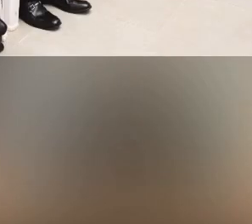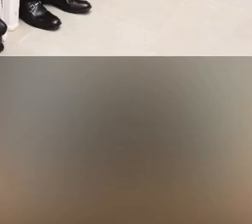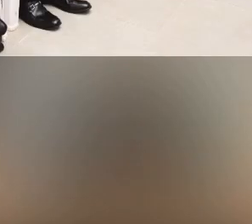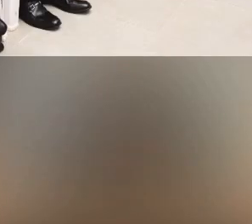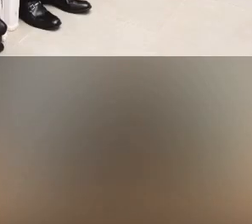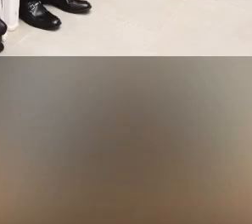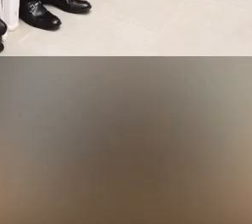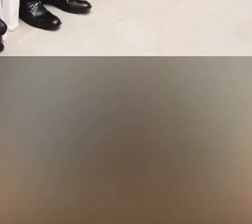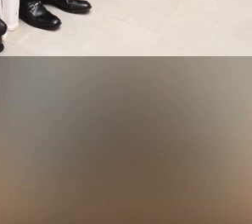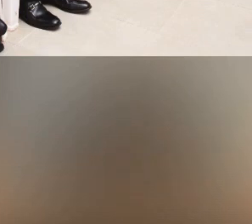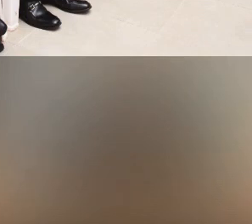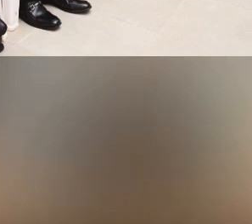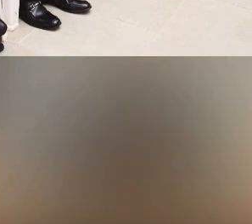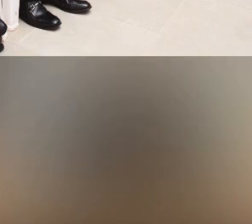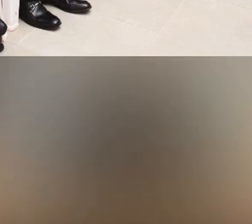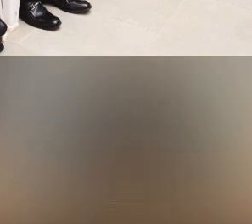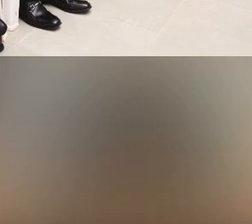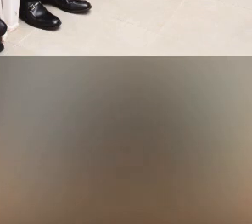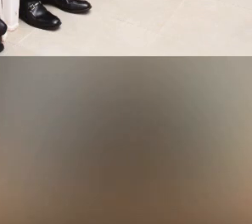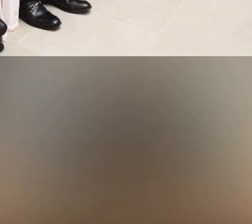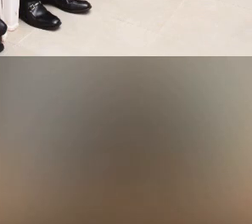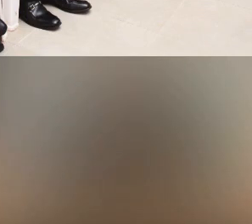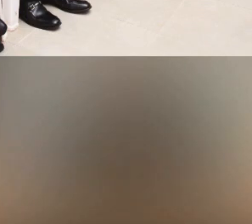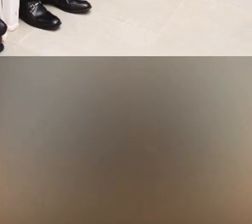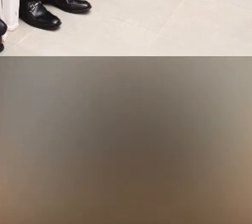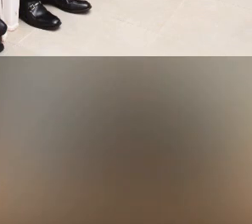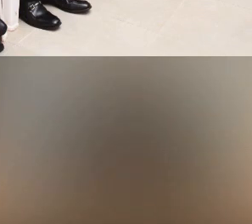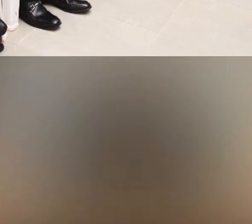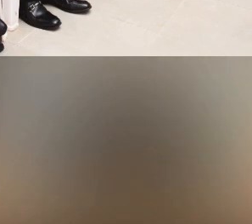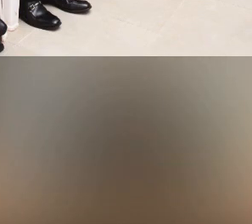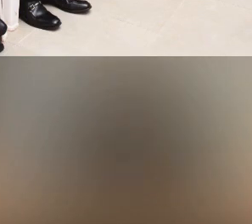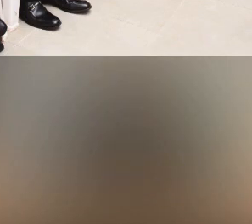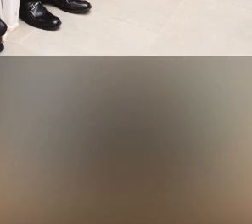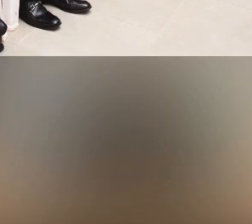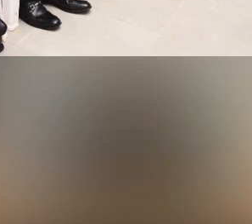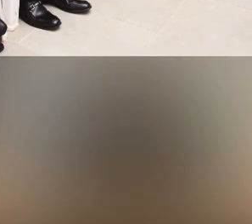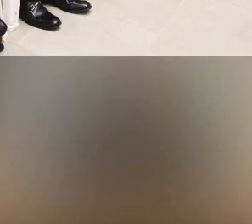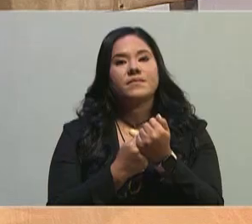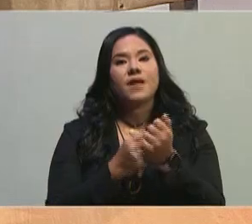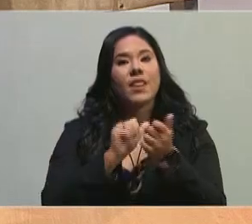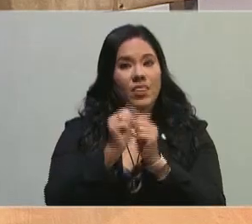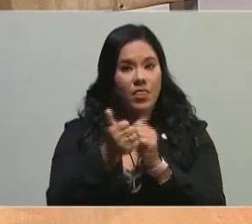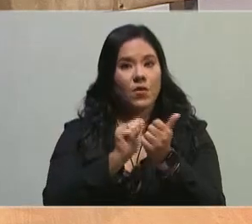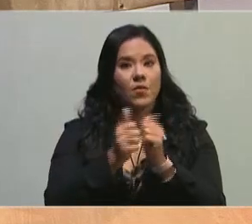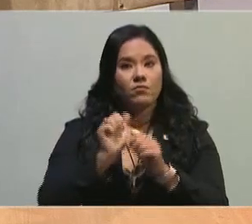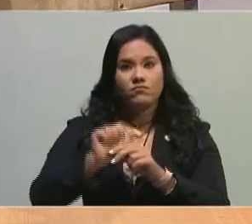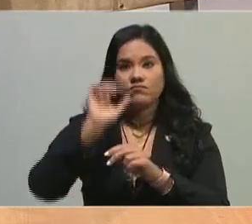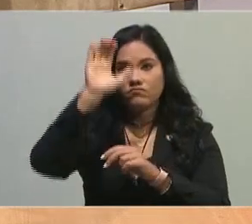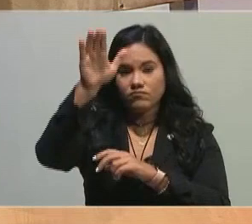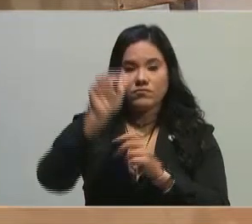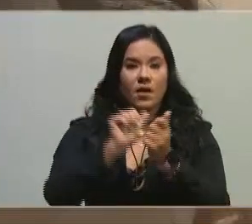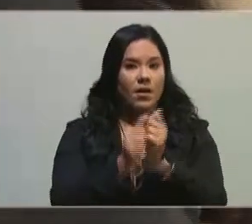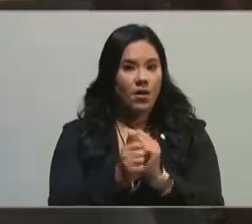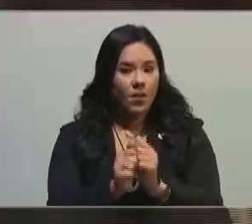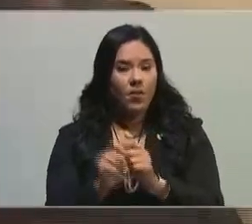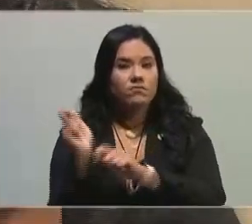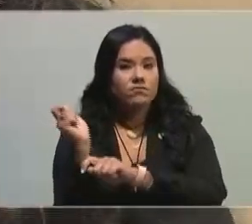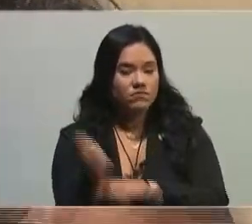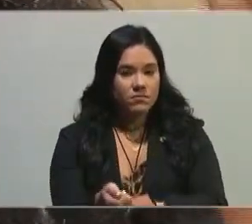salud okay pero también estamos para apoyar el deporte el deporte que es una herramienta